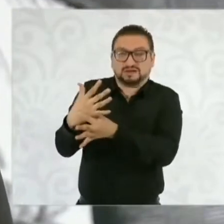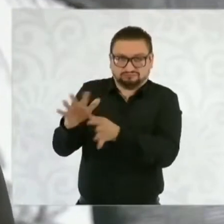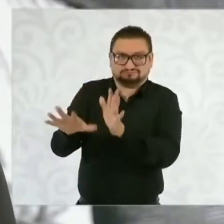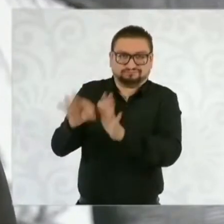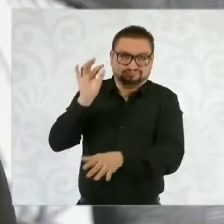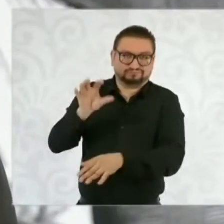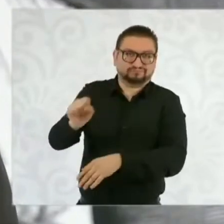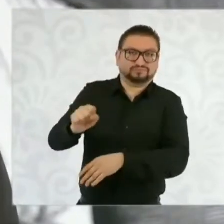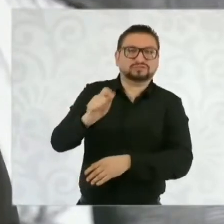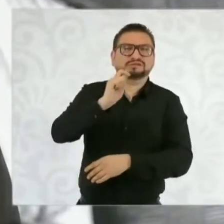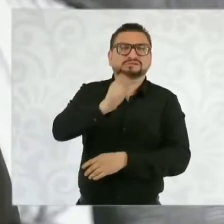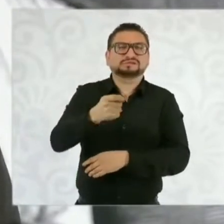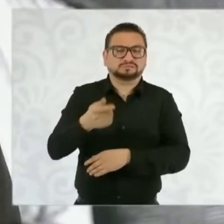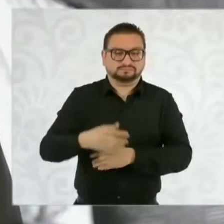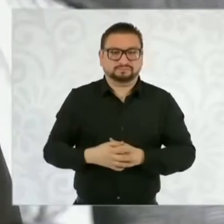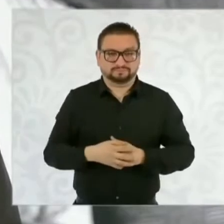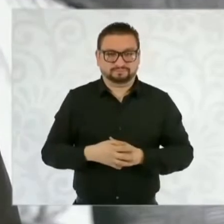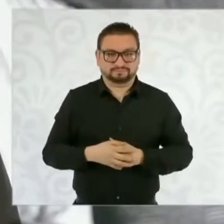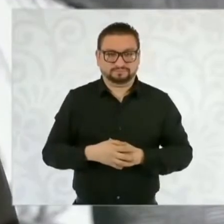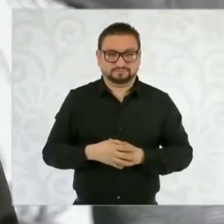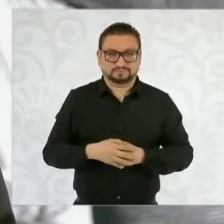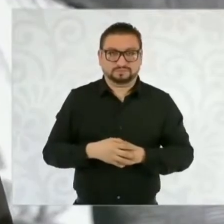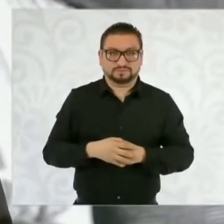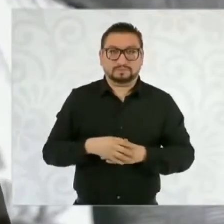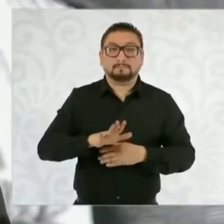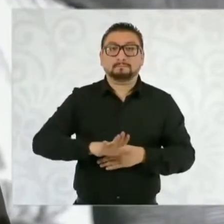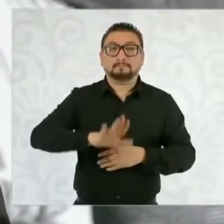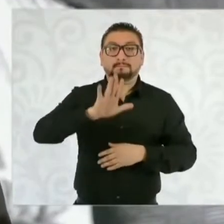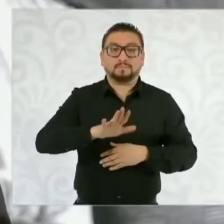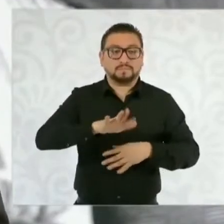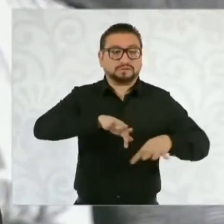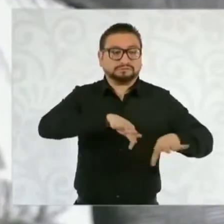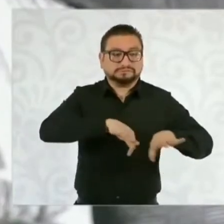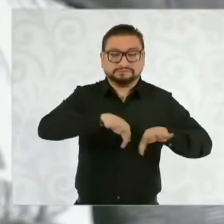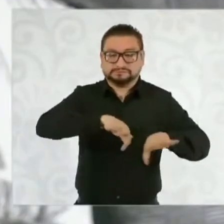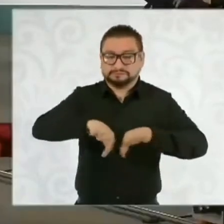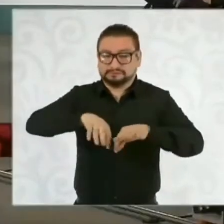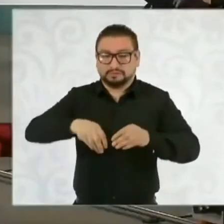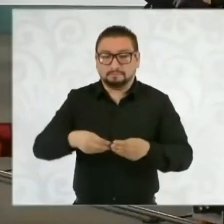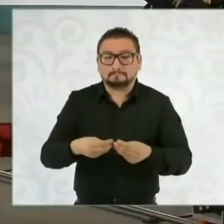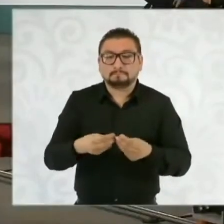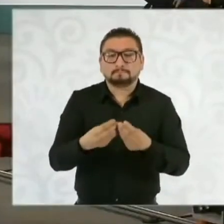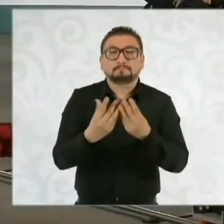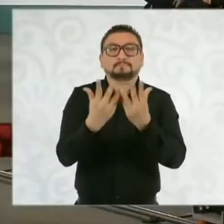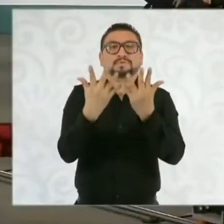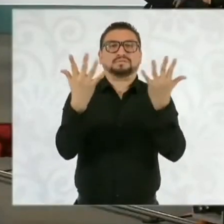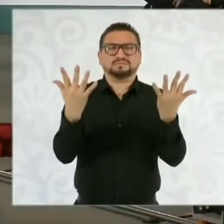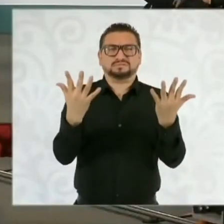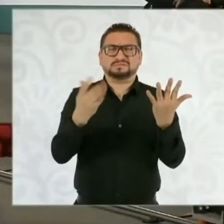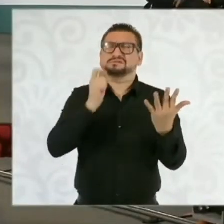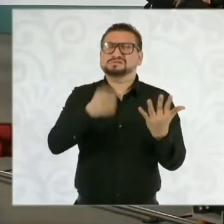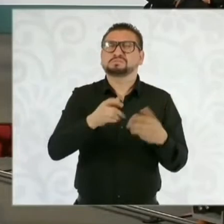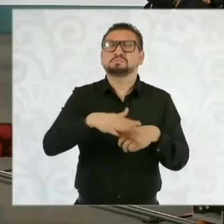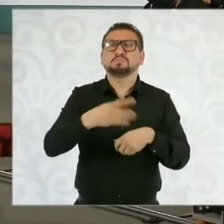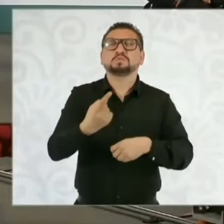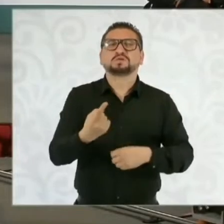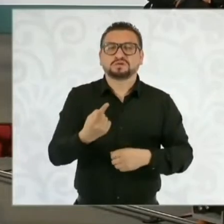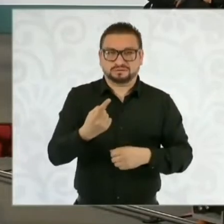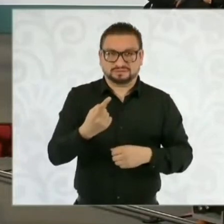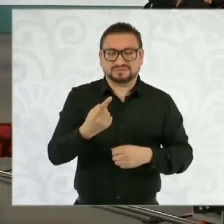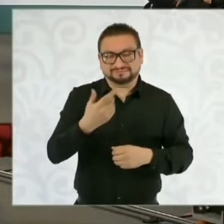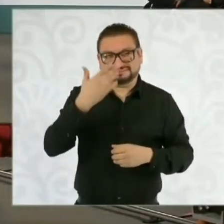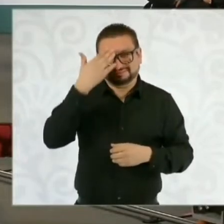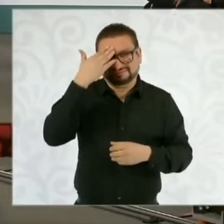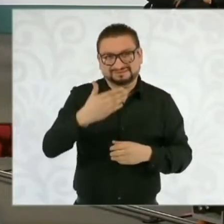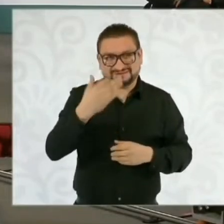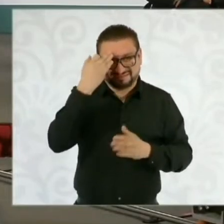buen tiempo: la primavera laboral. ¿Y por qué menciono la primavera laboral? Porque escapa